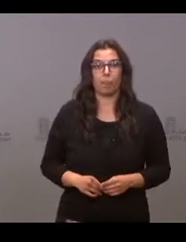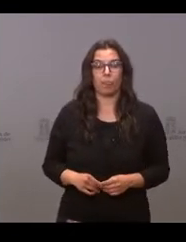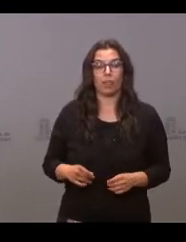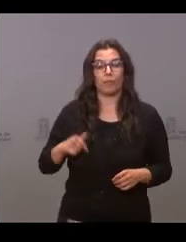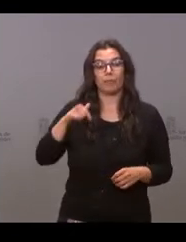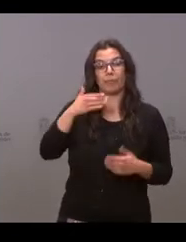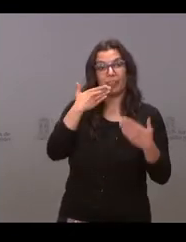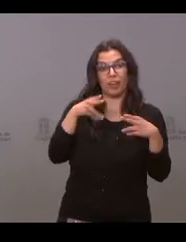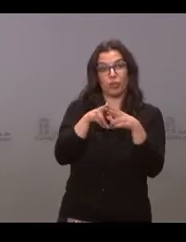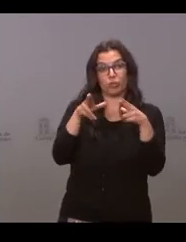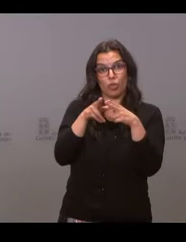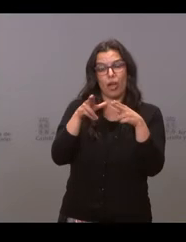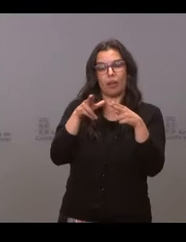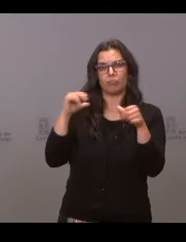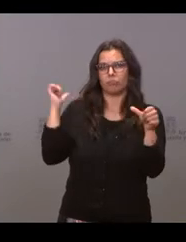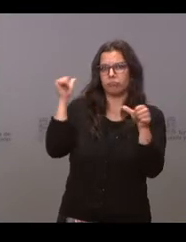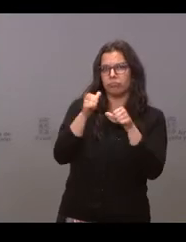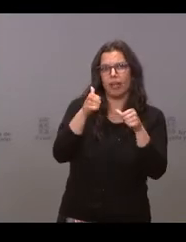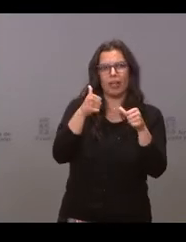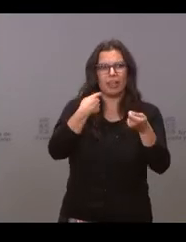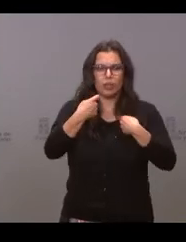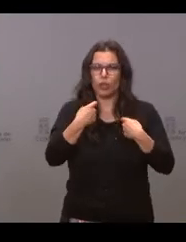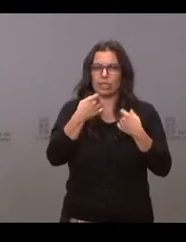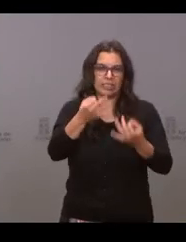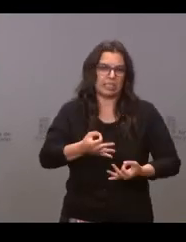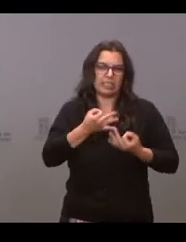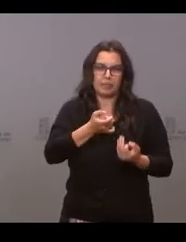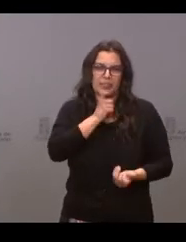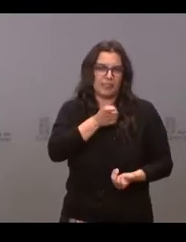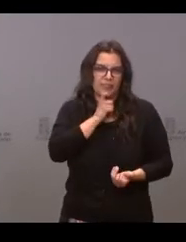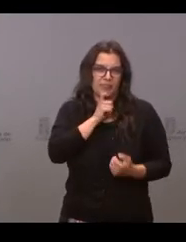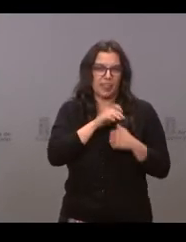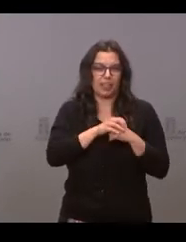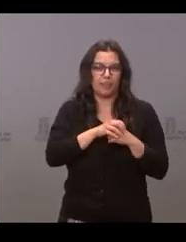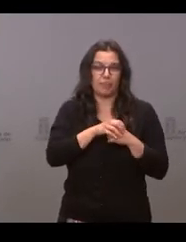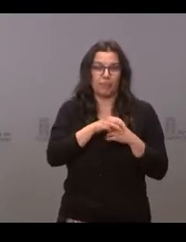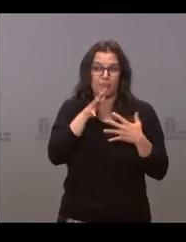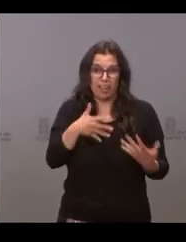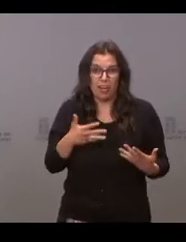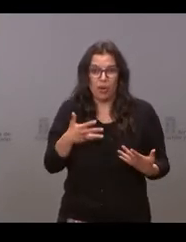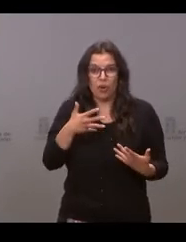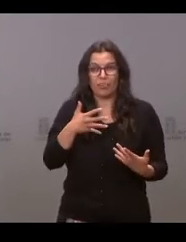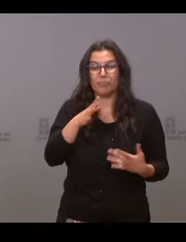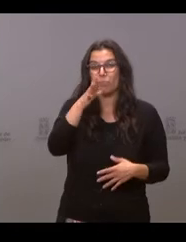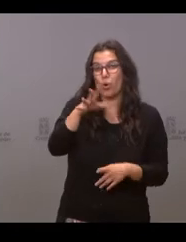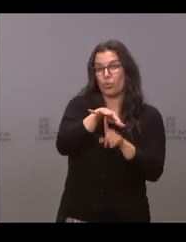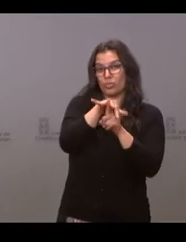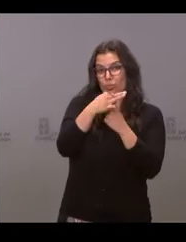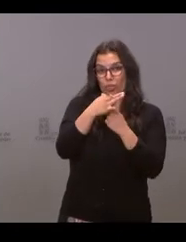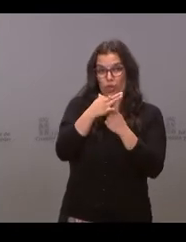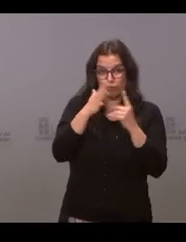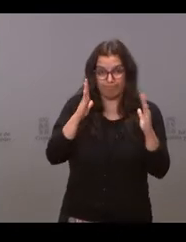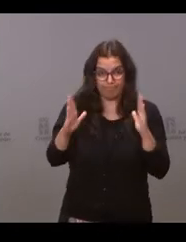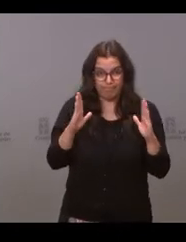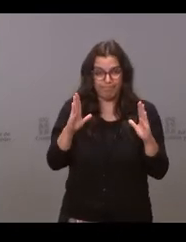social siempre han sido difíciles esta vez quizá por la situación en la que estamos viviendo